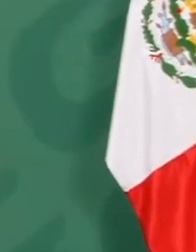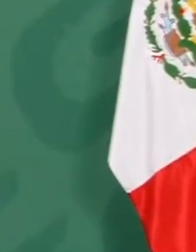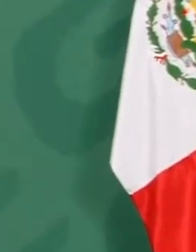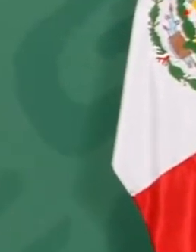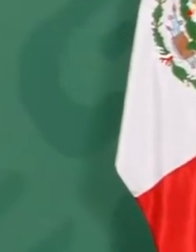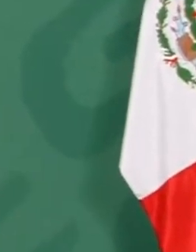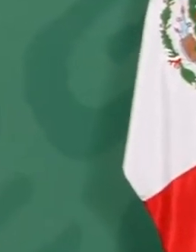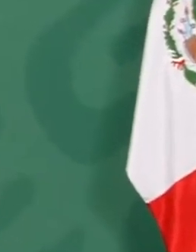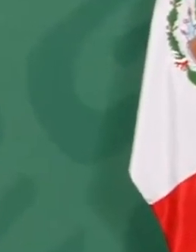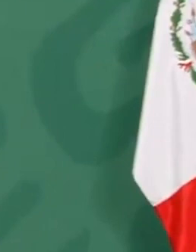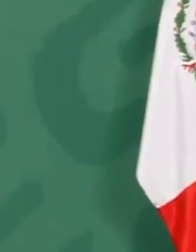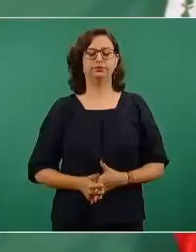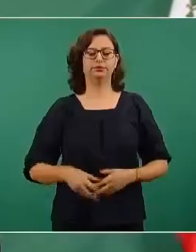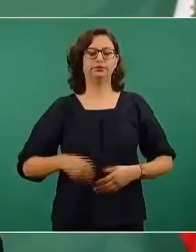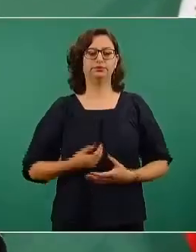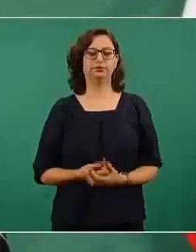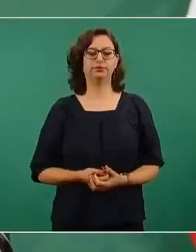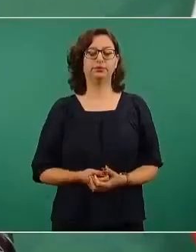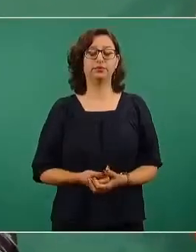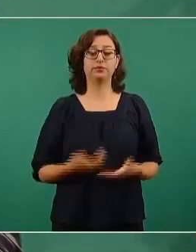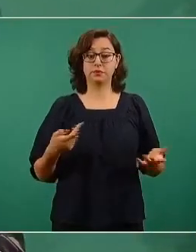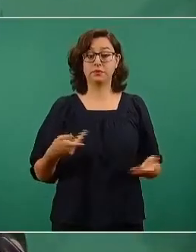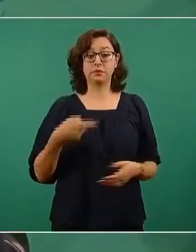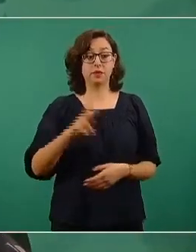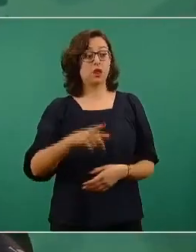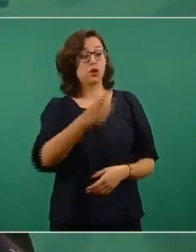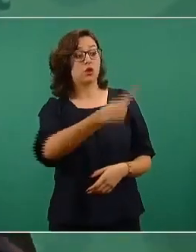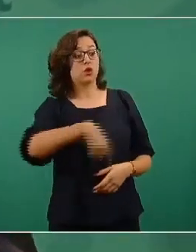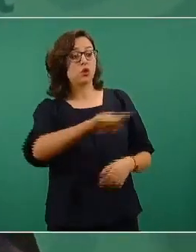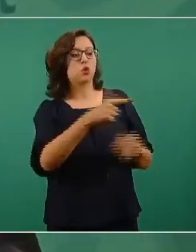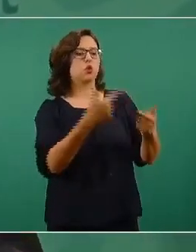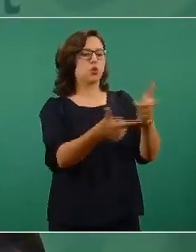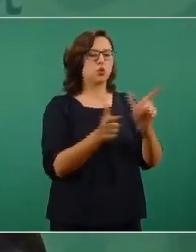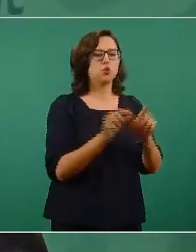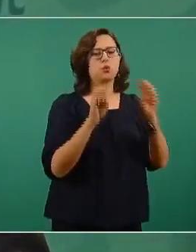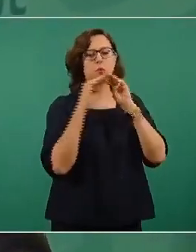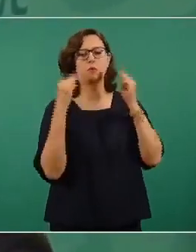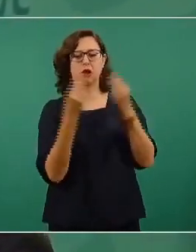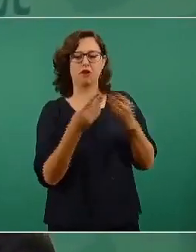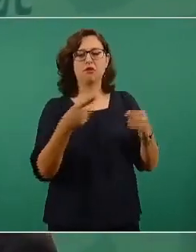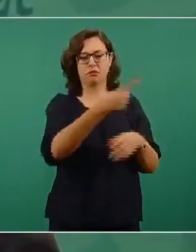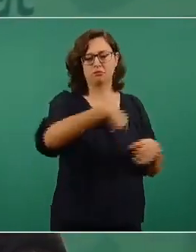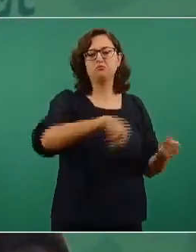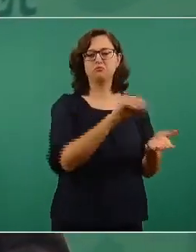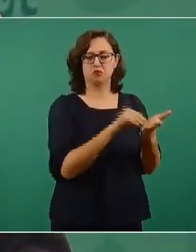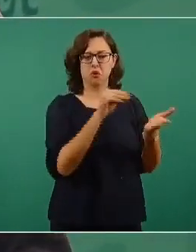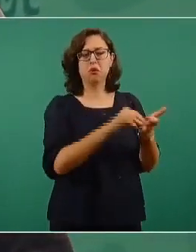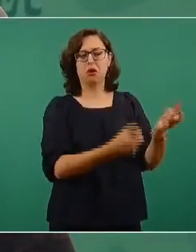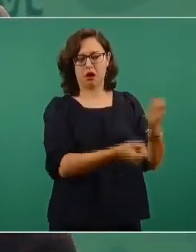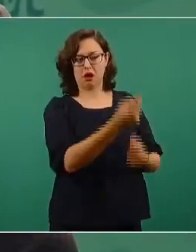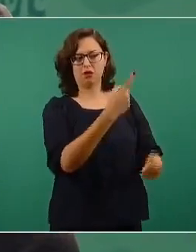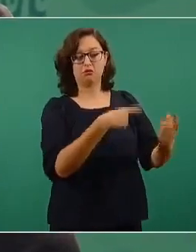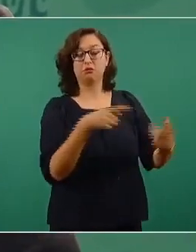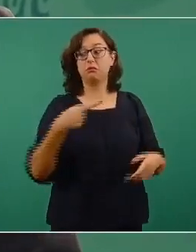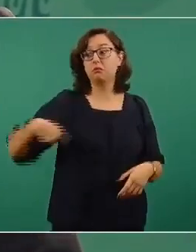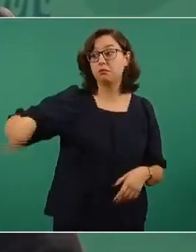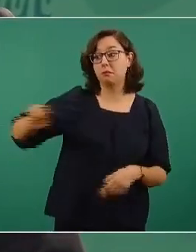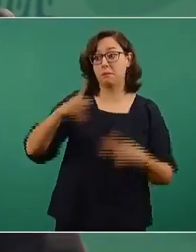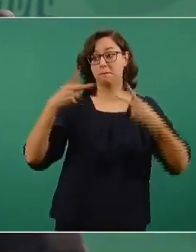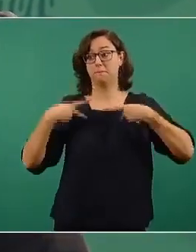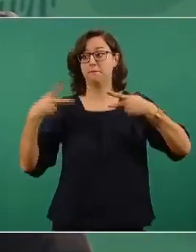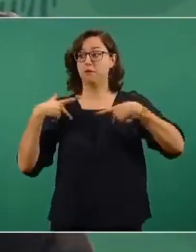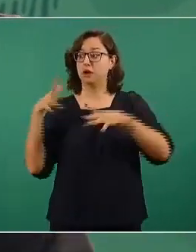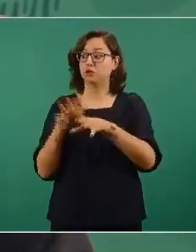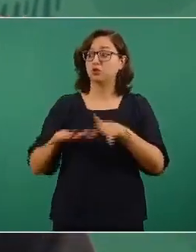la participación de la gente, de los pueblos. Muy pocos son